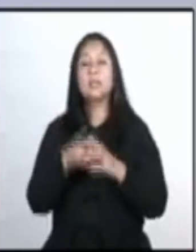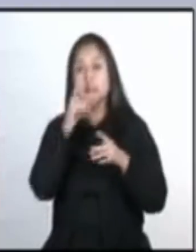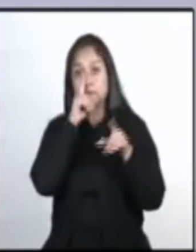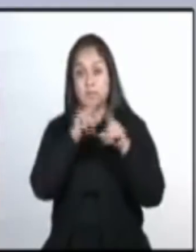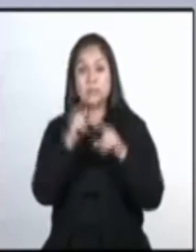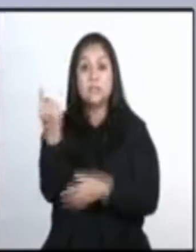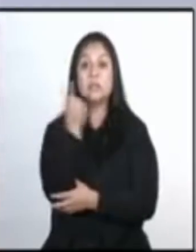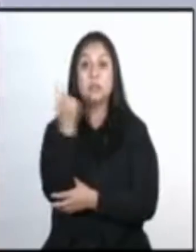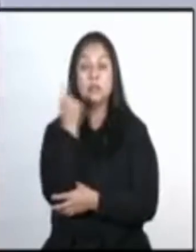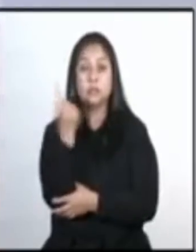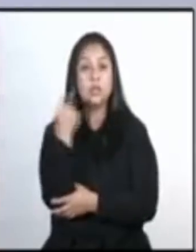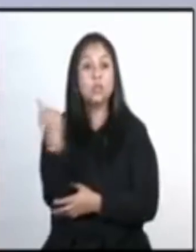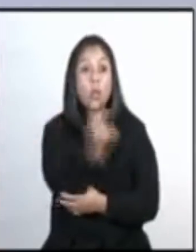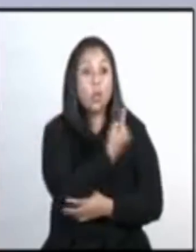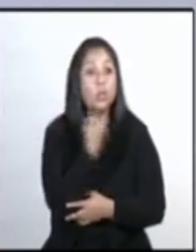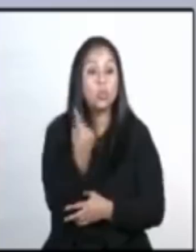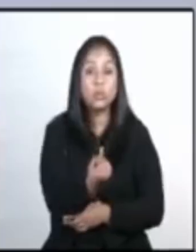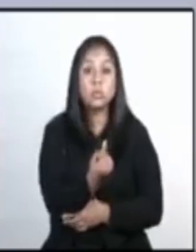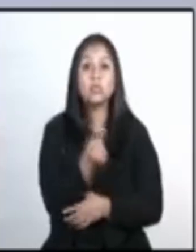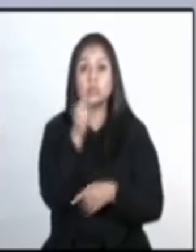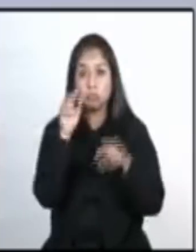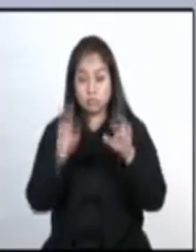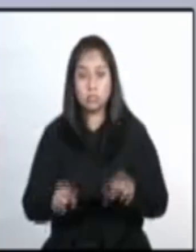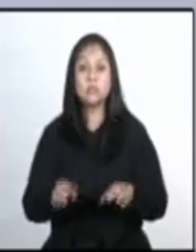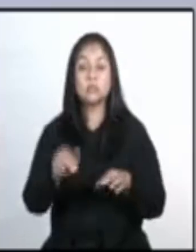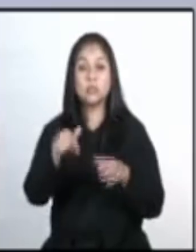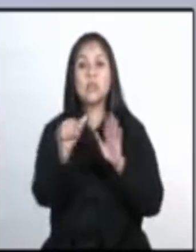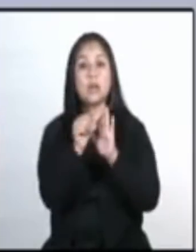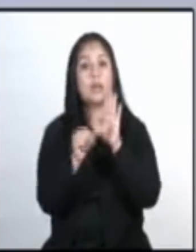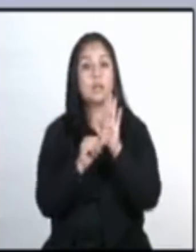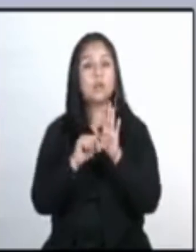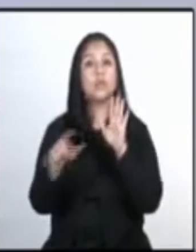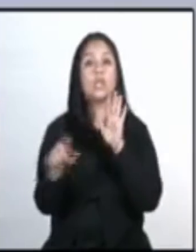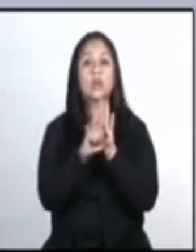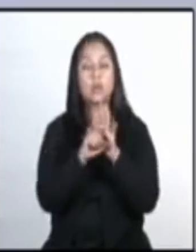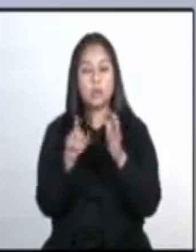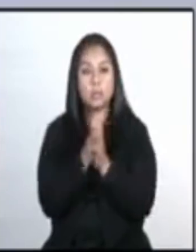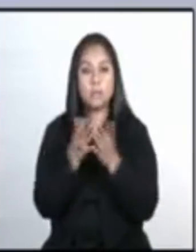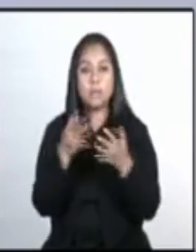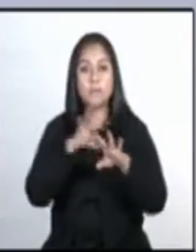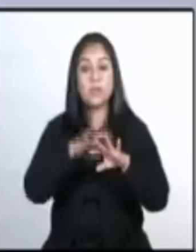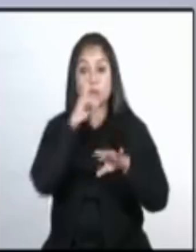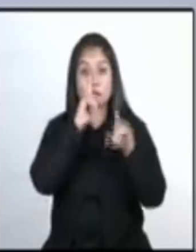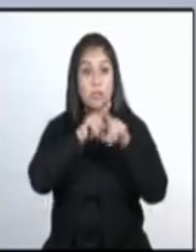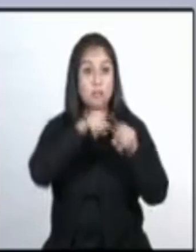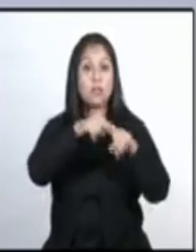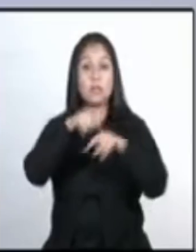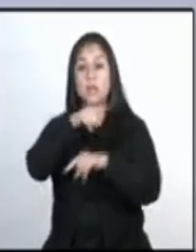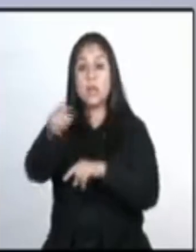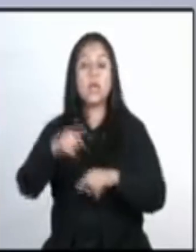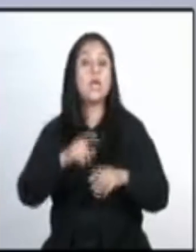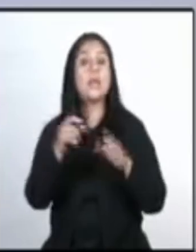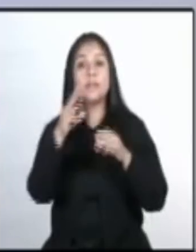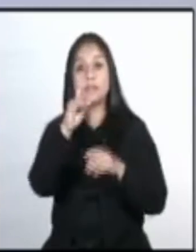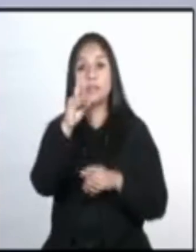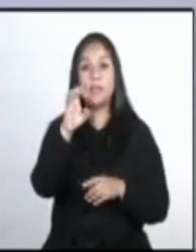todos los habitantes del país recuerden lo estipulado en los artículos del Código Penal en cuanto a la comisión de delitos contra la salud